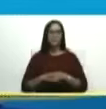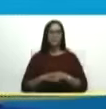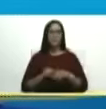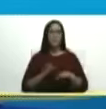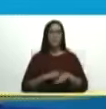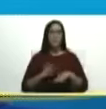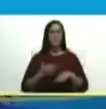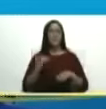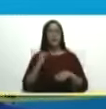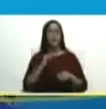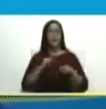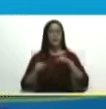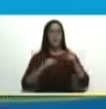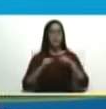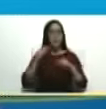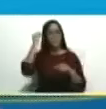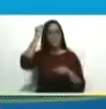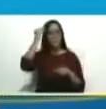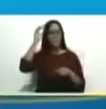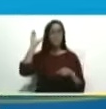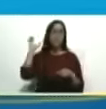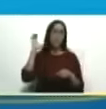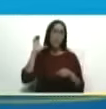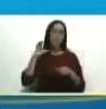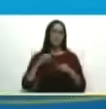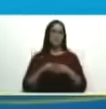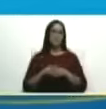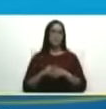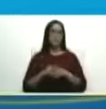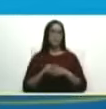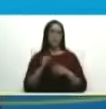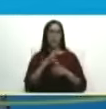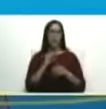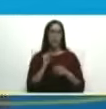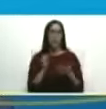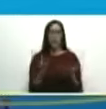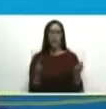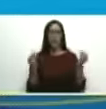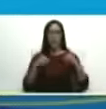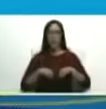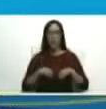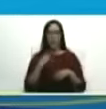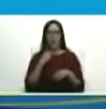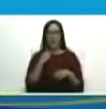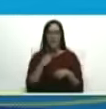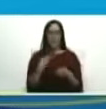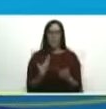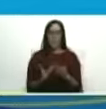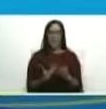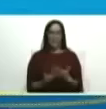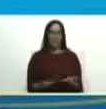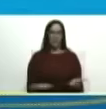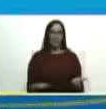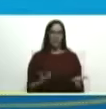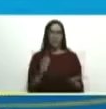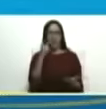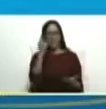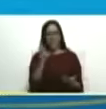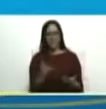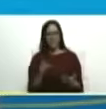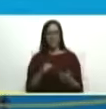Porque hay que gestionar pensando en el país, no en una parcialidad política, en un partido o en una